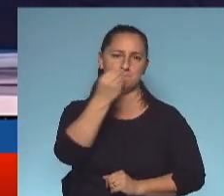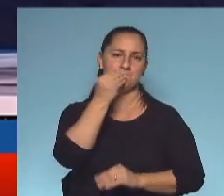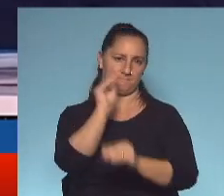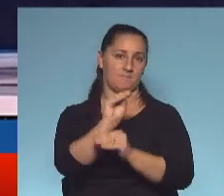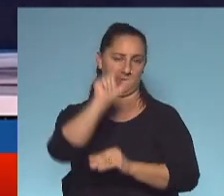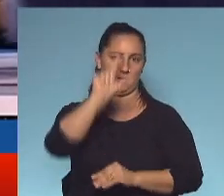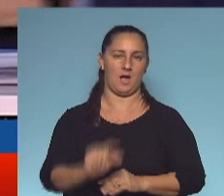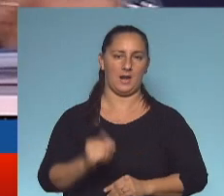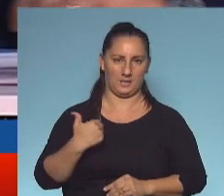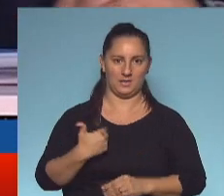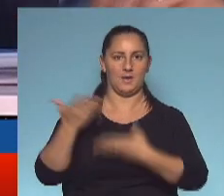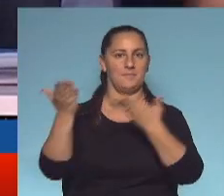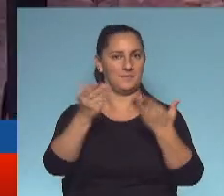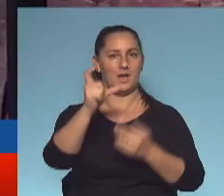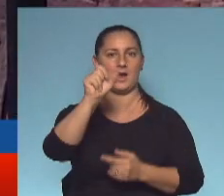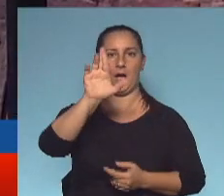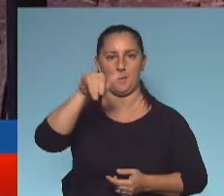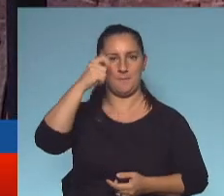Argentina. Carmelo.